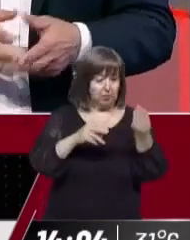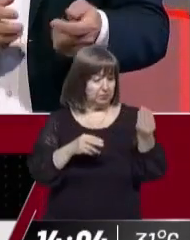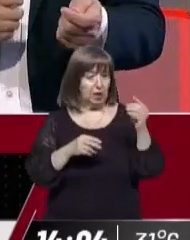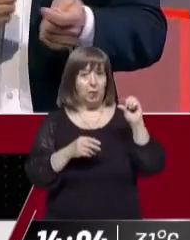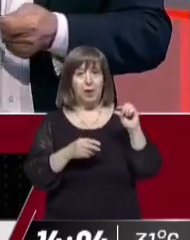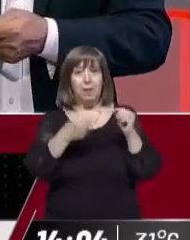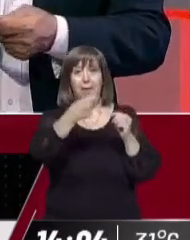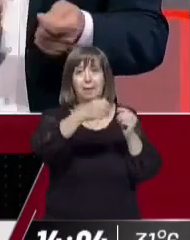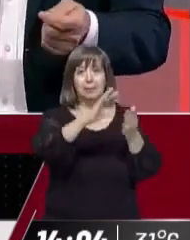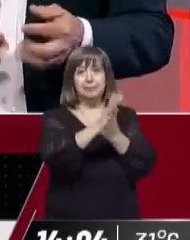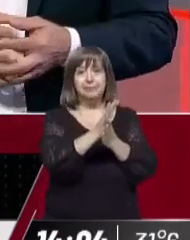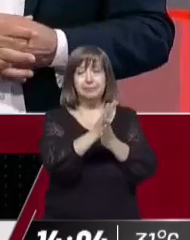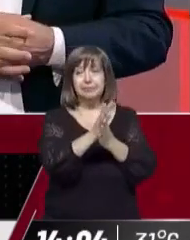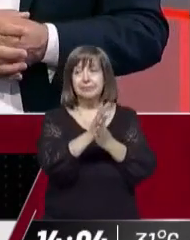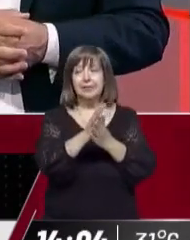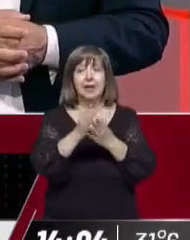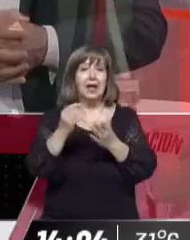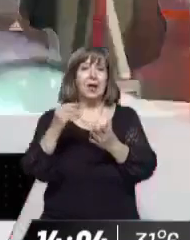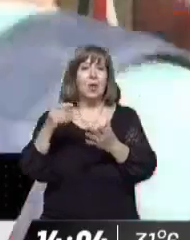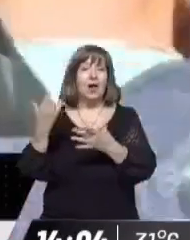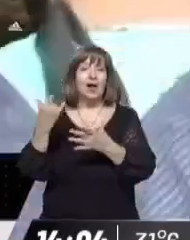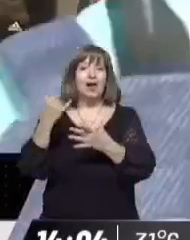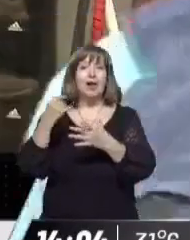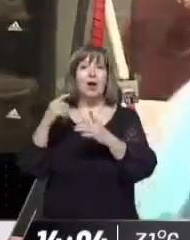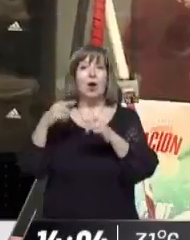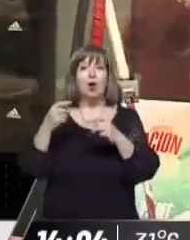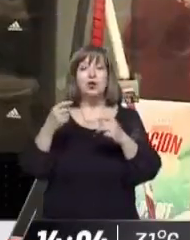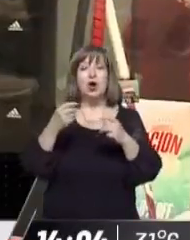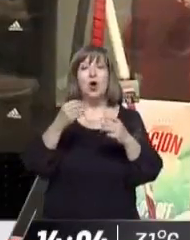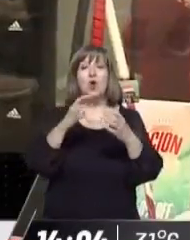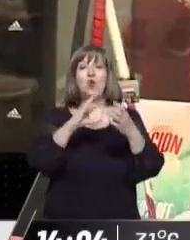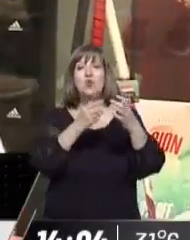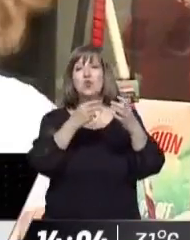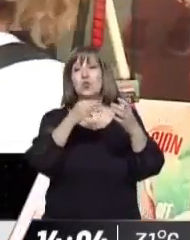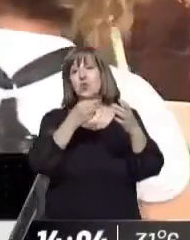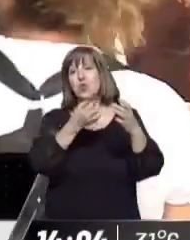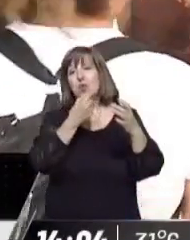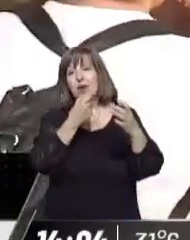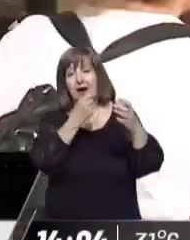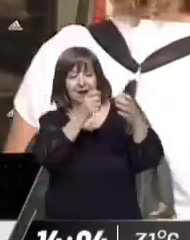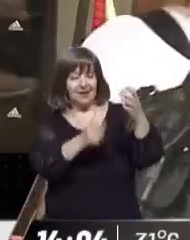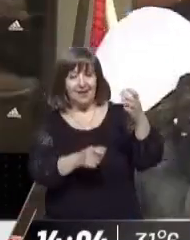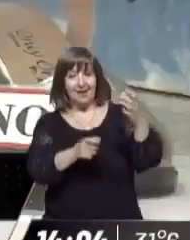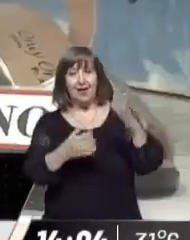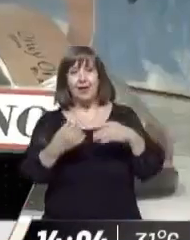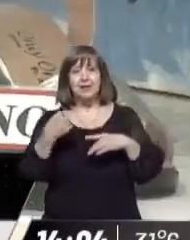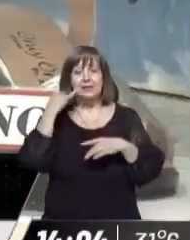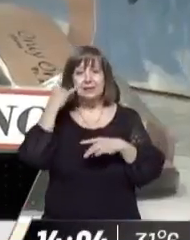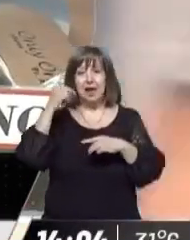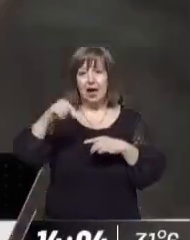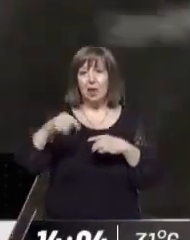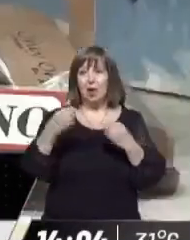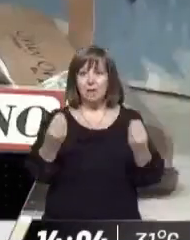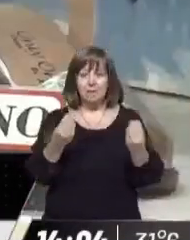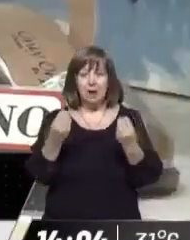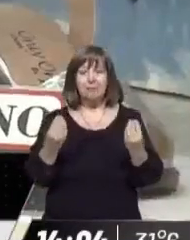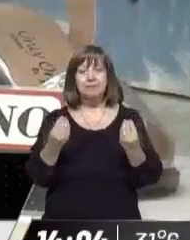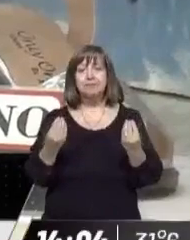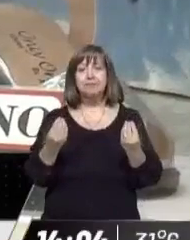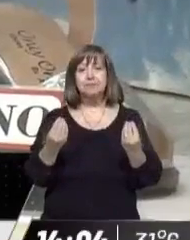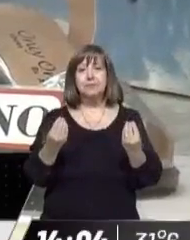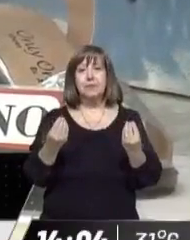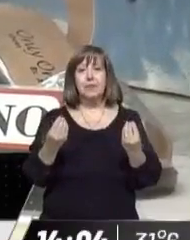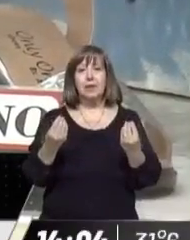ingresos. Por eso esas pujas que estamos viendo, por ejemplo, con el precio de la uva. Si vamos, por ejemplo, al semáforo que presenta